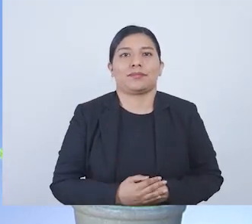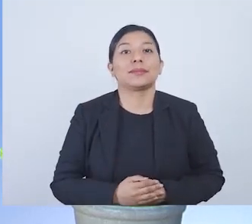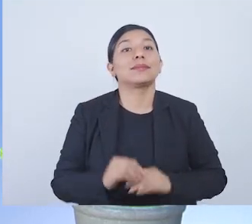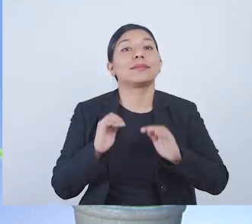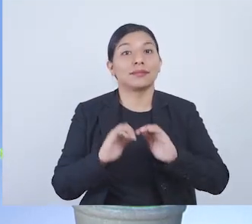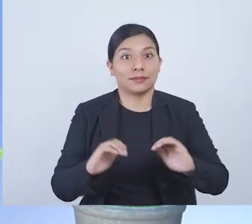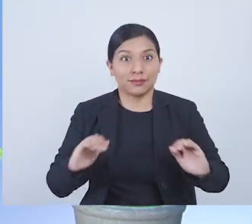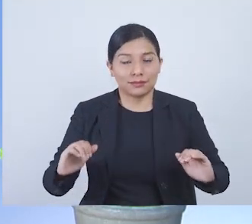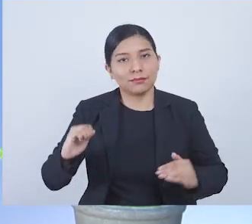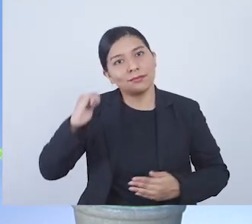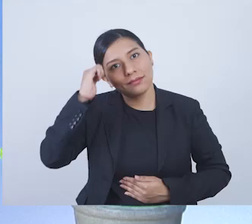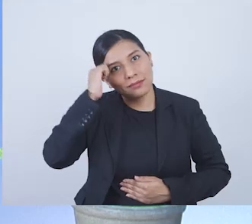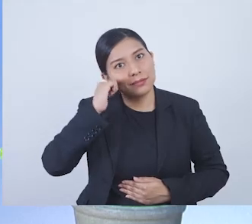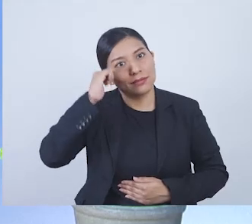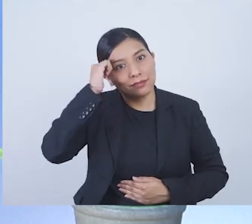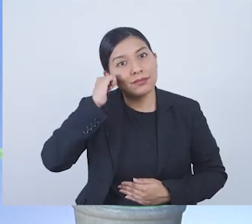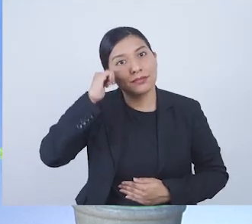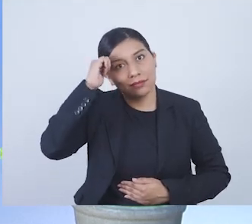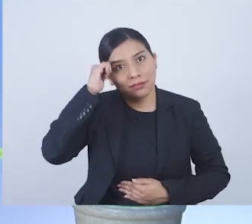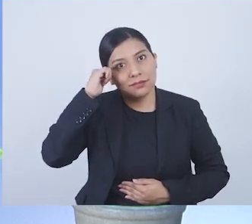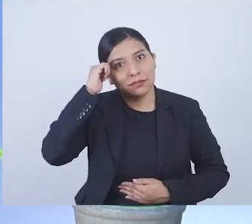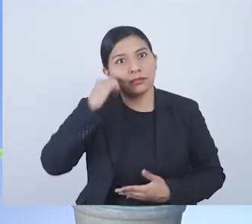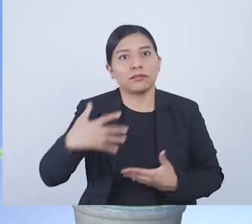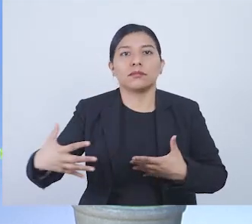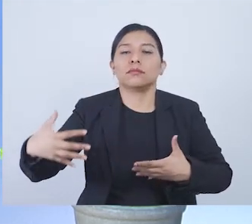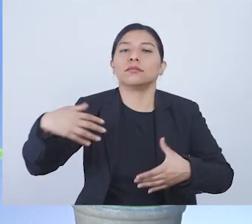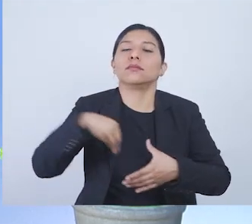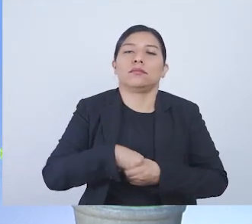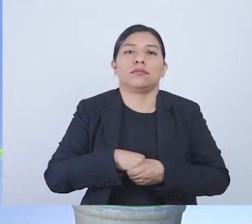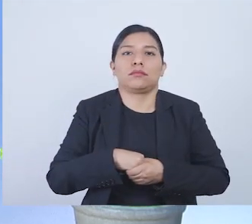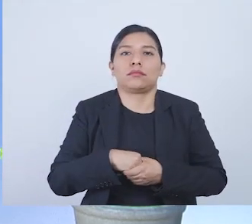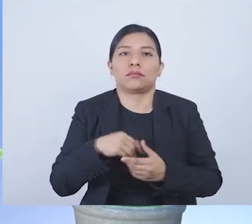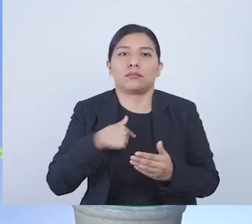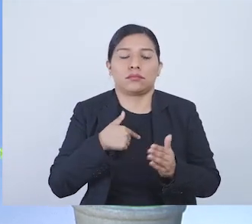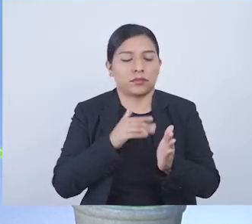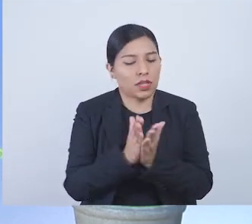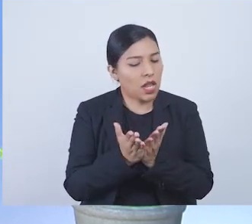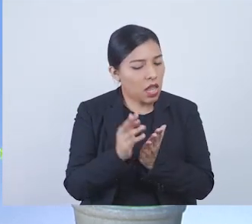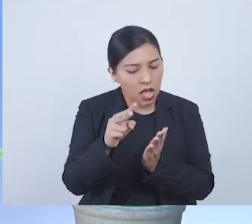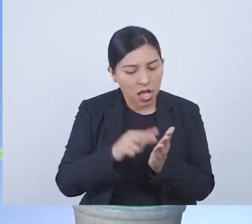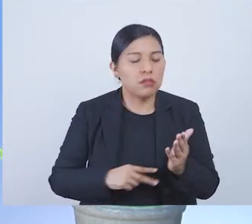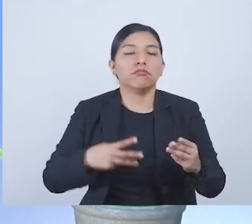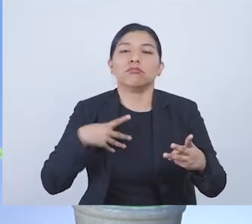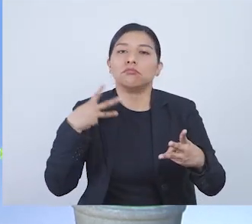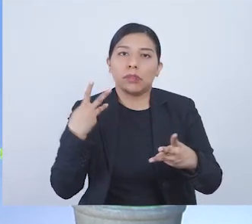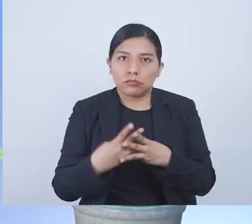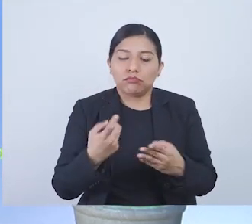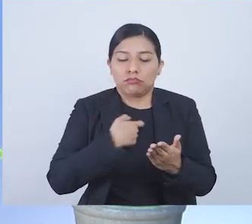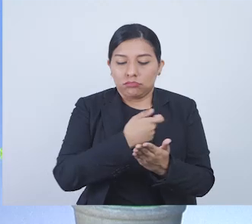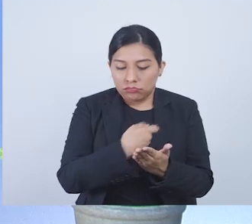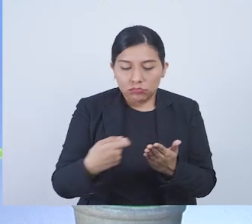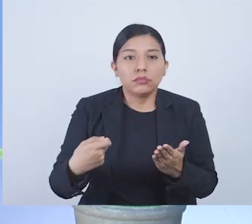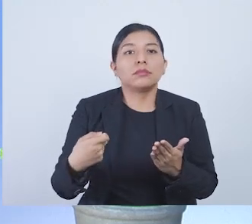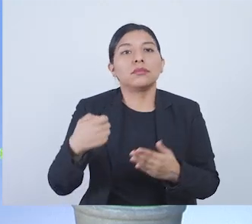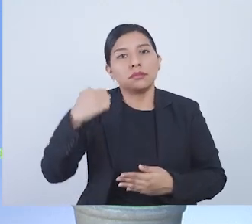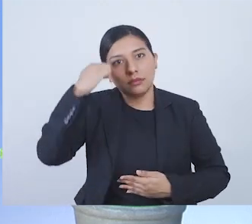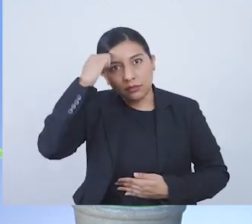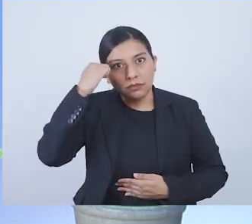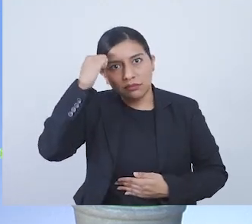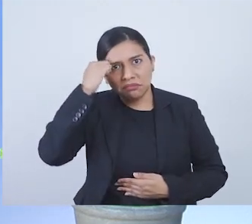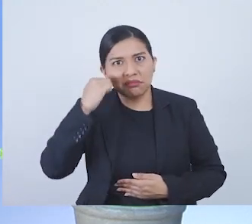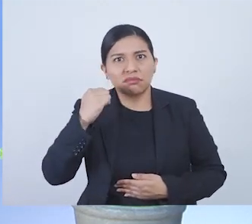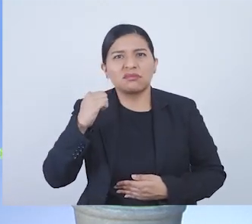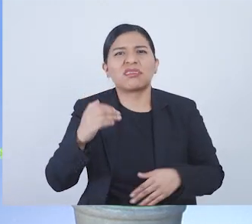niño aprende a la lectoescritura, a matemáticas, aprende qué es grande,